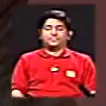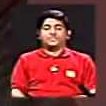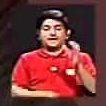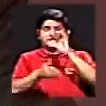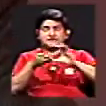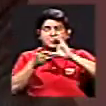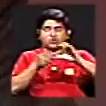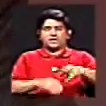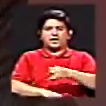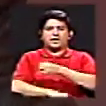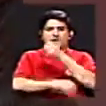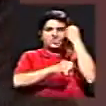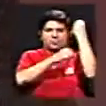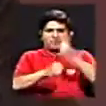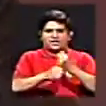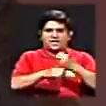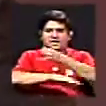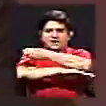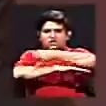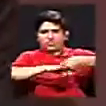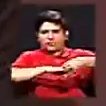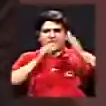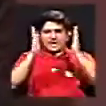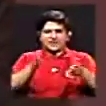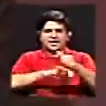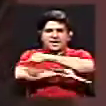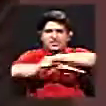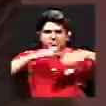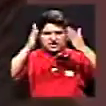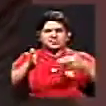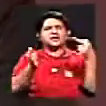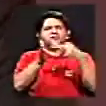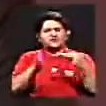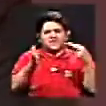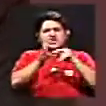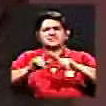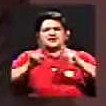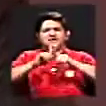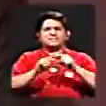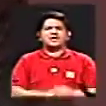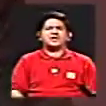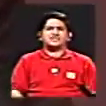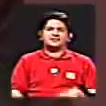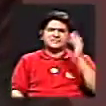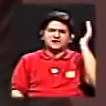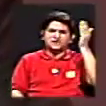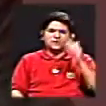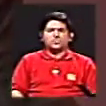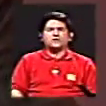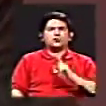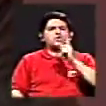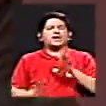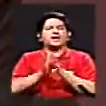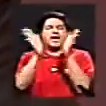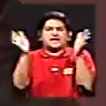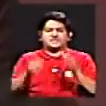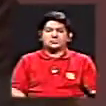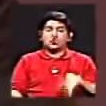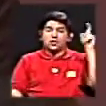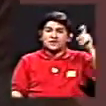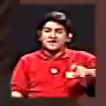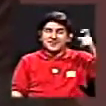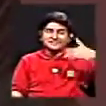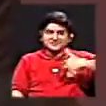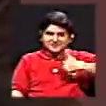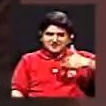Federal de Ingenieros y de Arquitectos hemos sido muy claros y lo hemos reiterado en diferentes foros y pronunciamientos públicos, etcétera. de la necesidad de